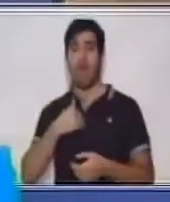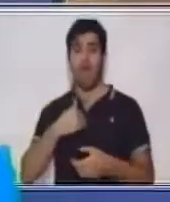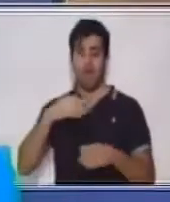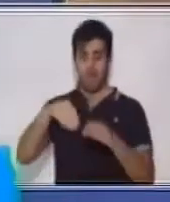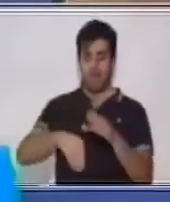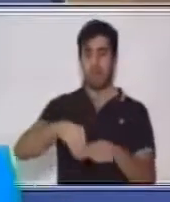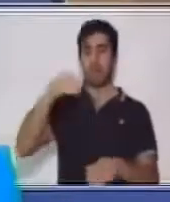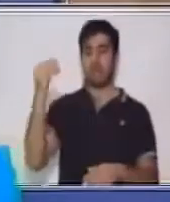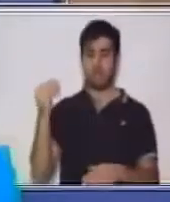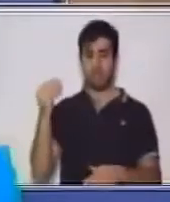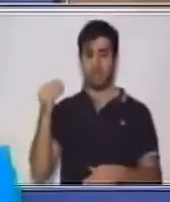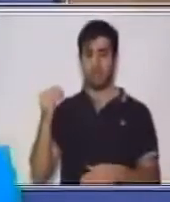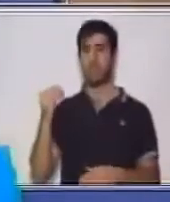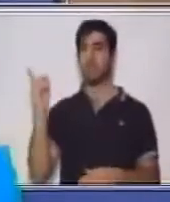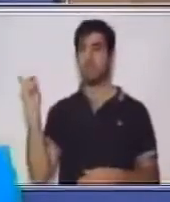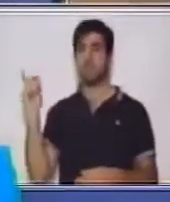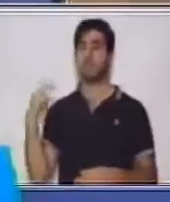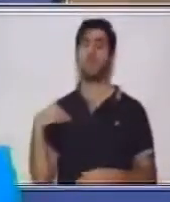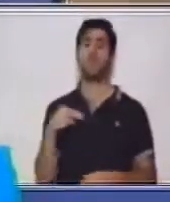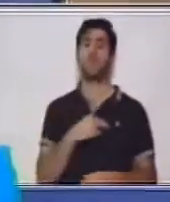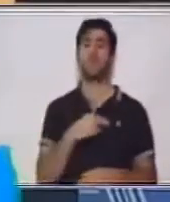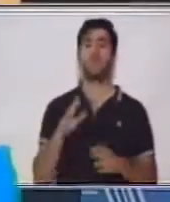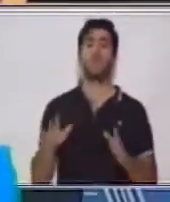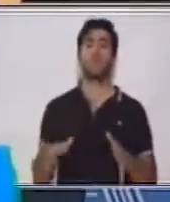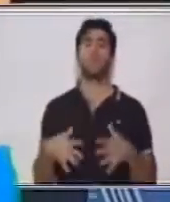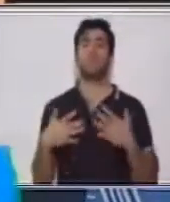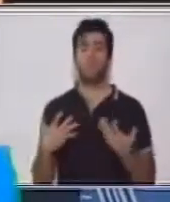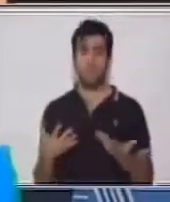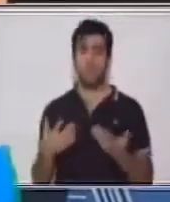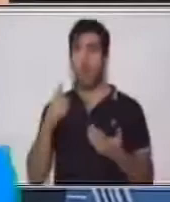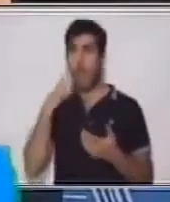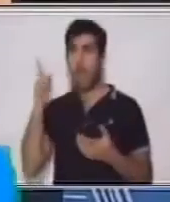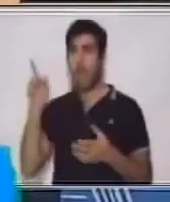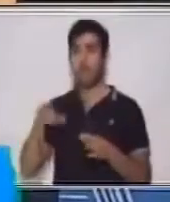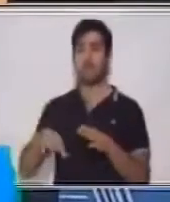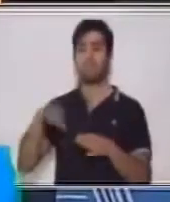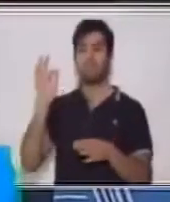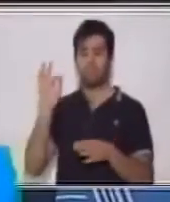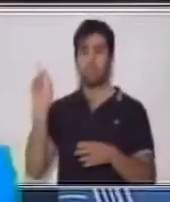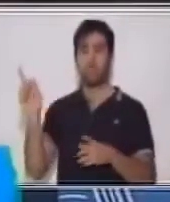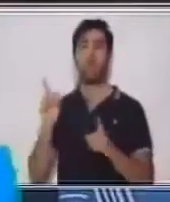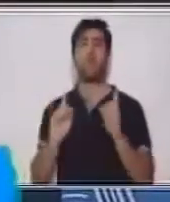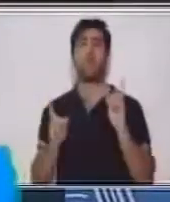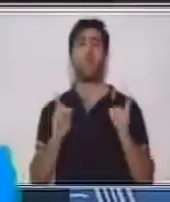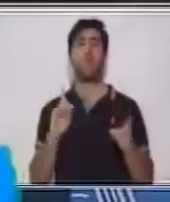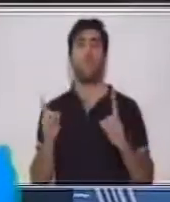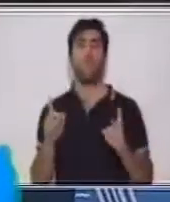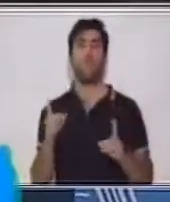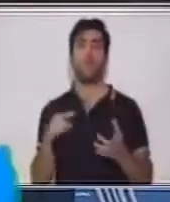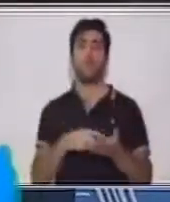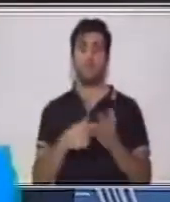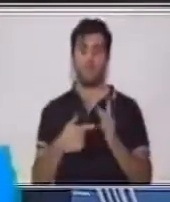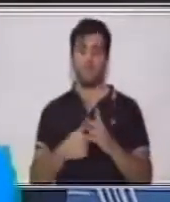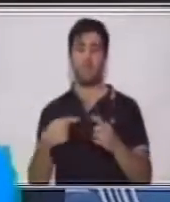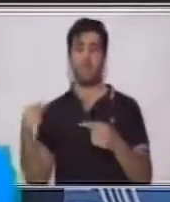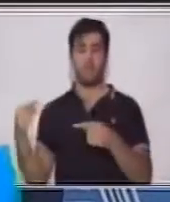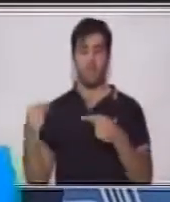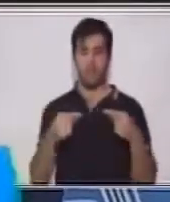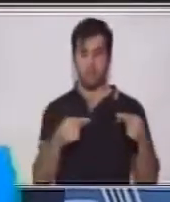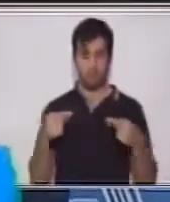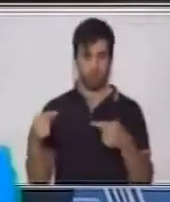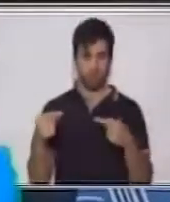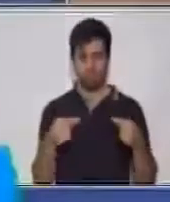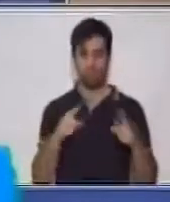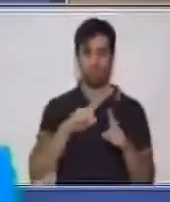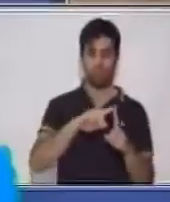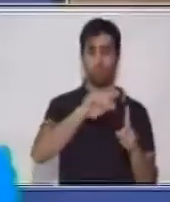este sobre vamos nosotros a descubrir cuál es el contrario de la palabra que vamos a ver acá.